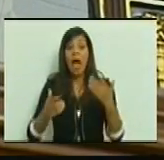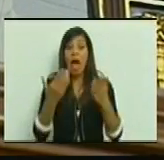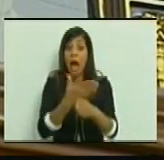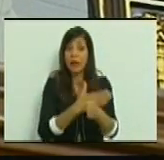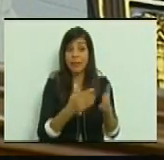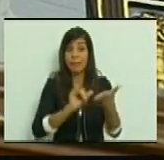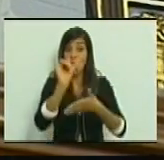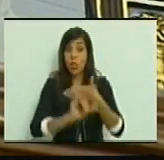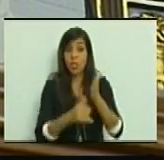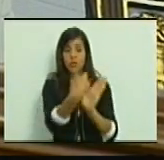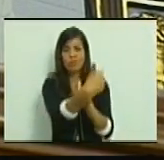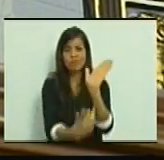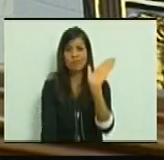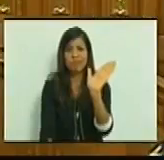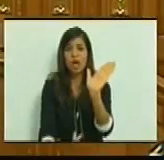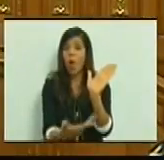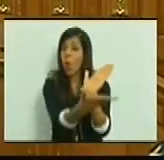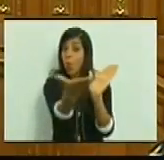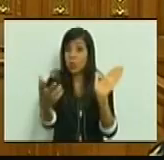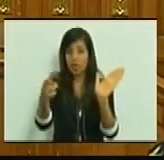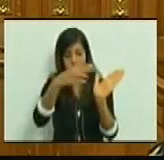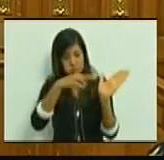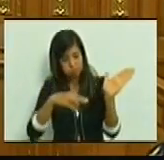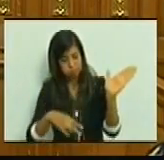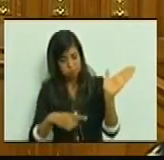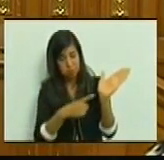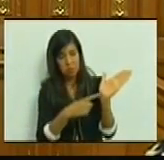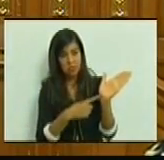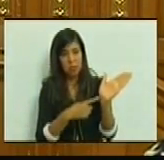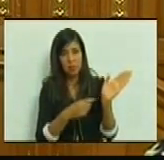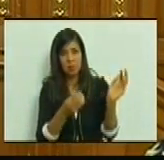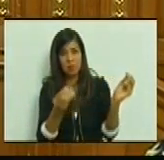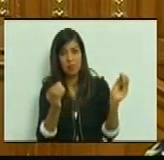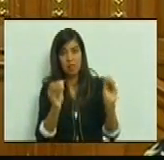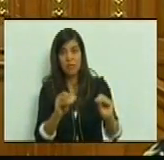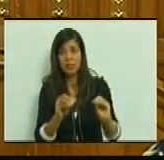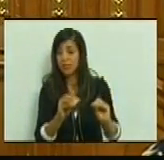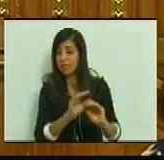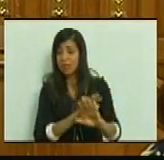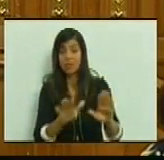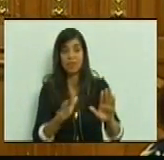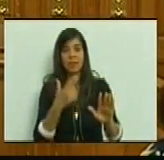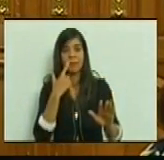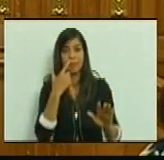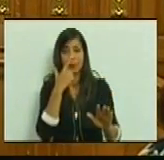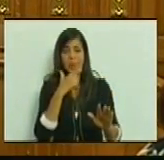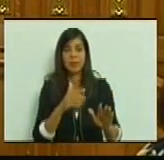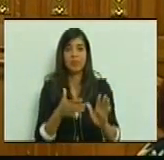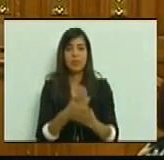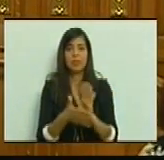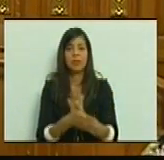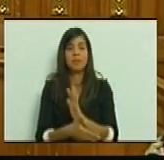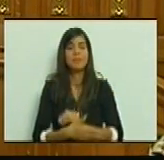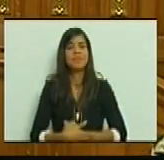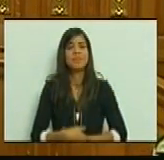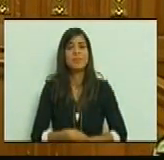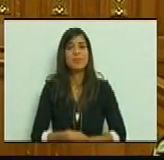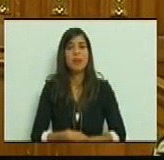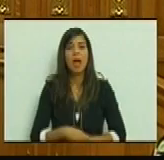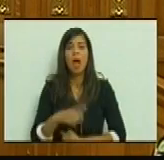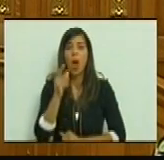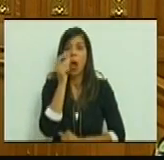ley para la consideración de toda esta plenaria, yo voy a permitirme llamar, darle la palabra